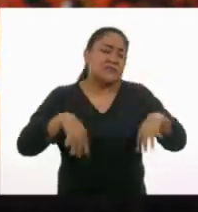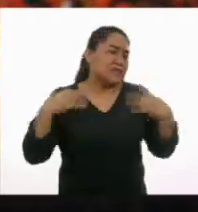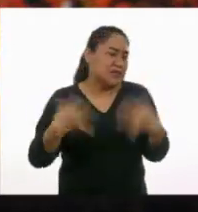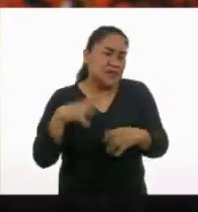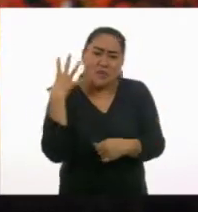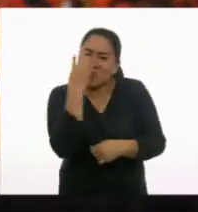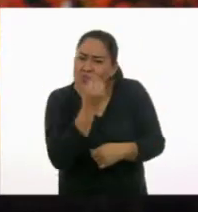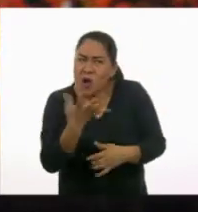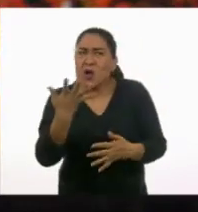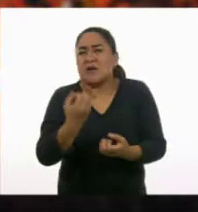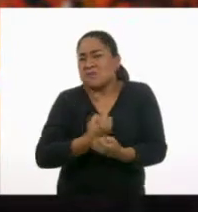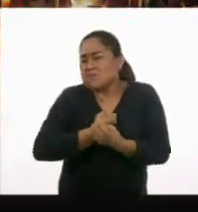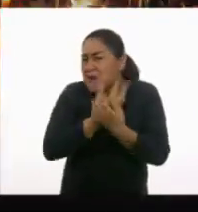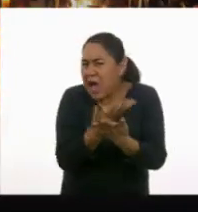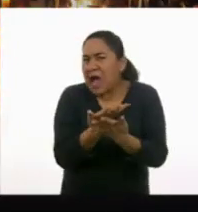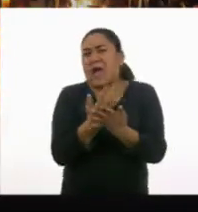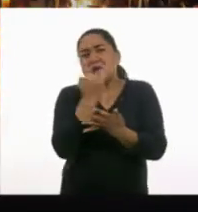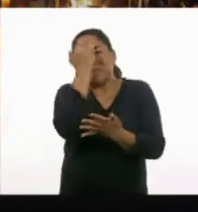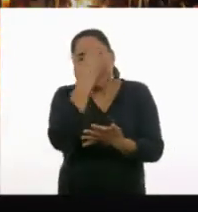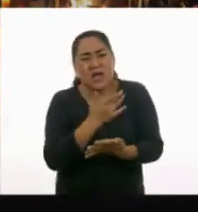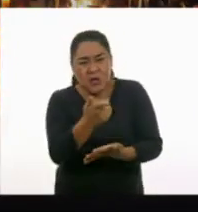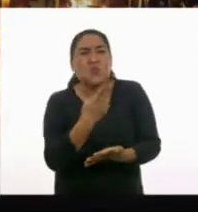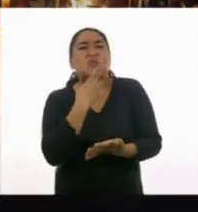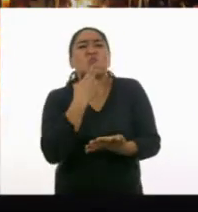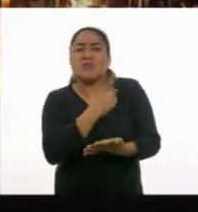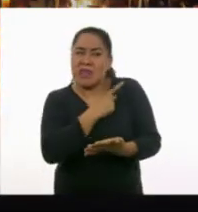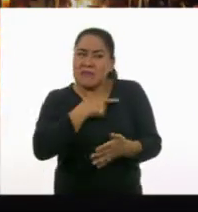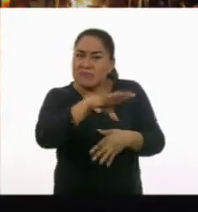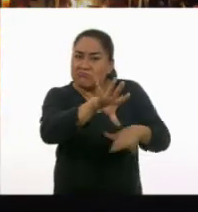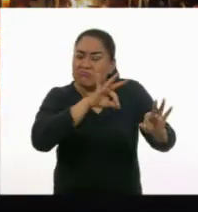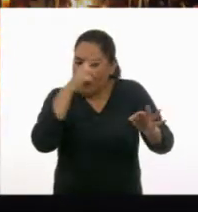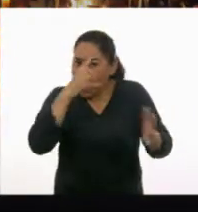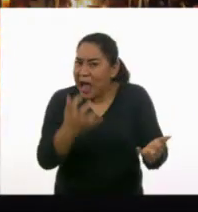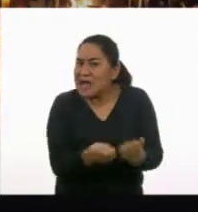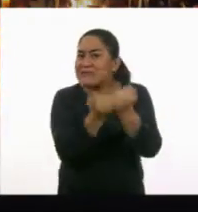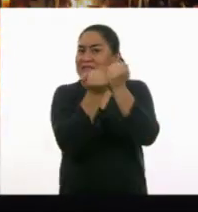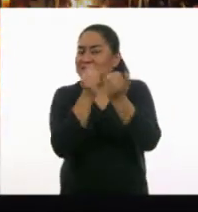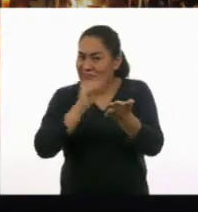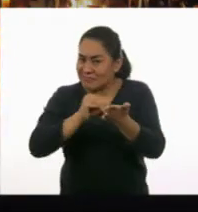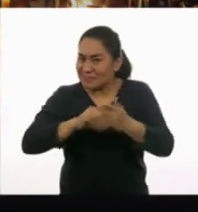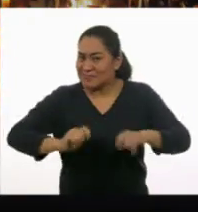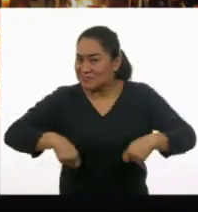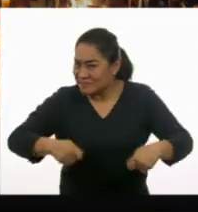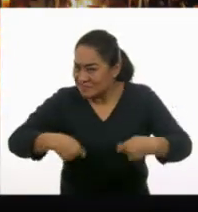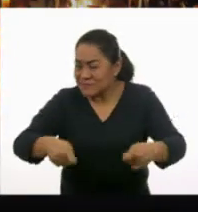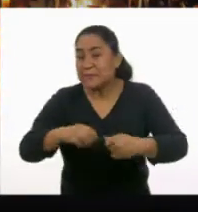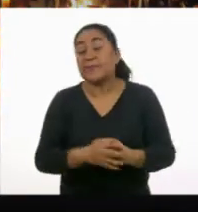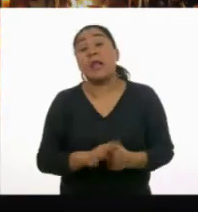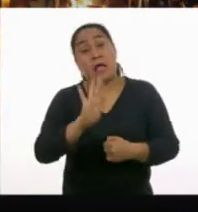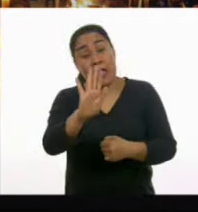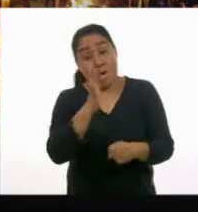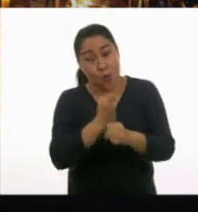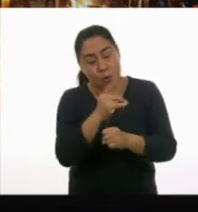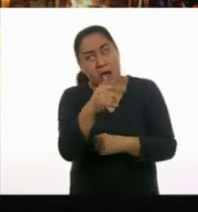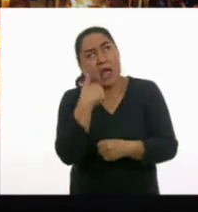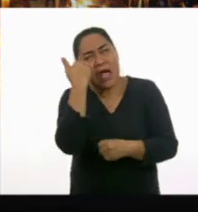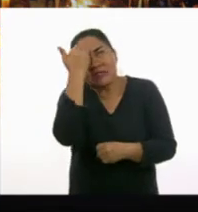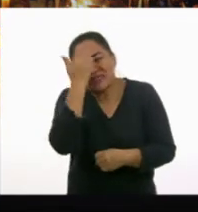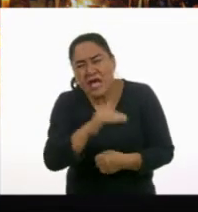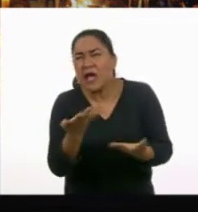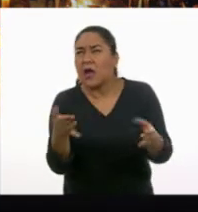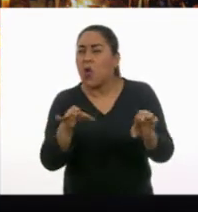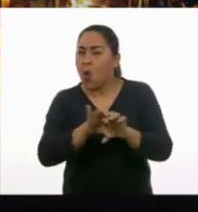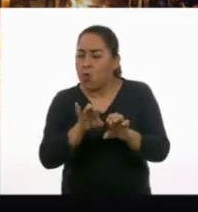de poesía. Rescátenlas, ayúdenos a rescatarlas. Pero también les quiero decir que si quieren aprender más de cómo construir